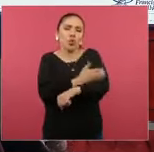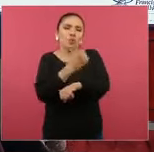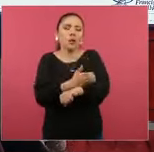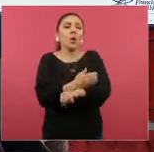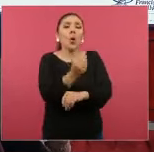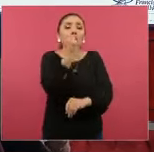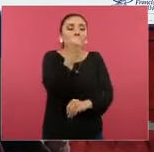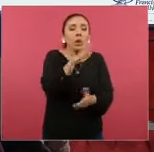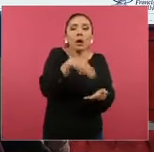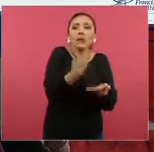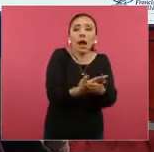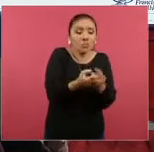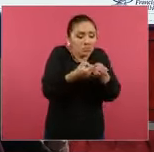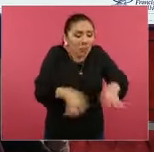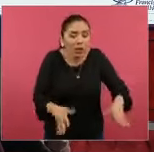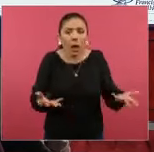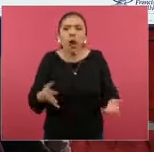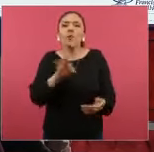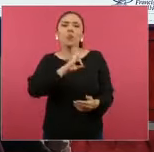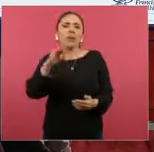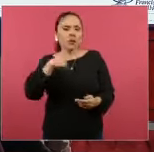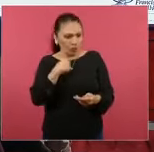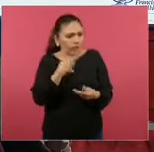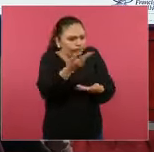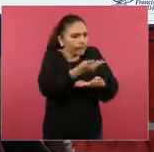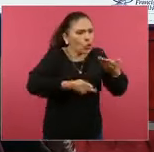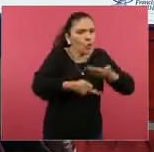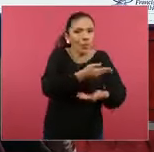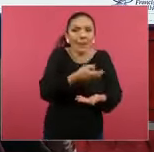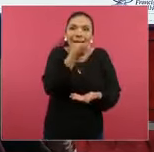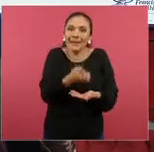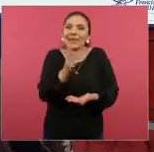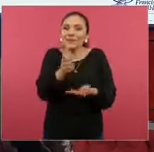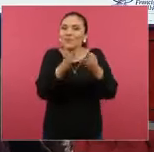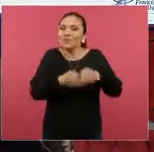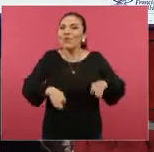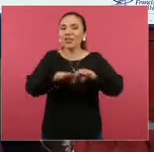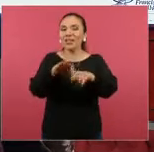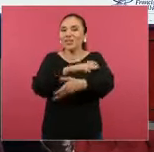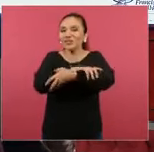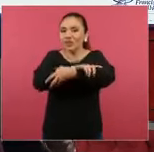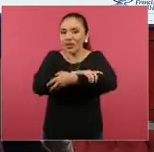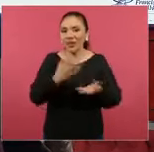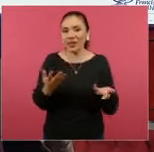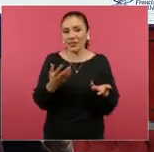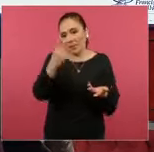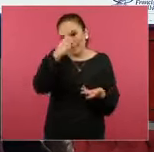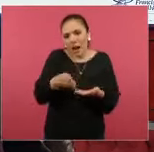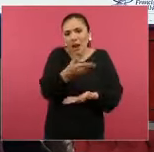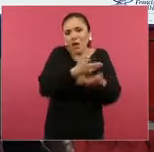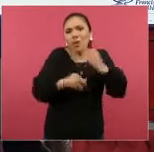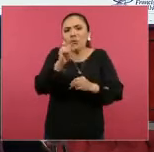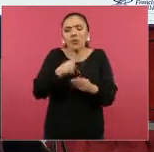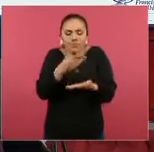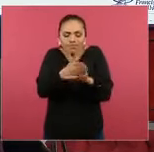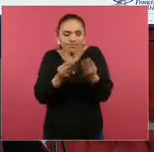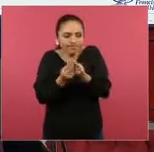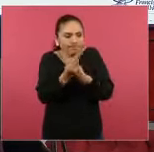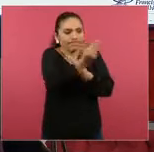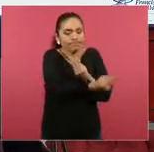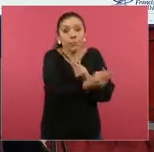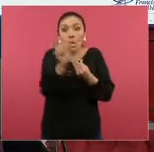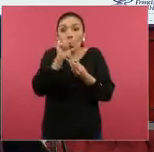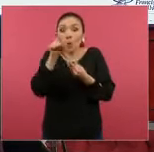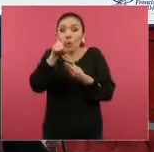cayó su almuerzo, podemos compartirlo. Desde ahí estamos fomentando el valor de la solidaridad, compartiendo un poco del nuestro para que